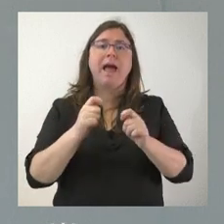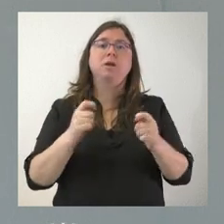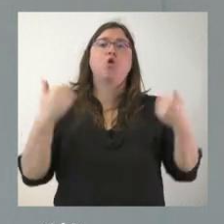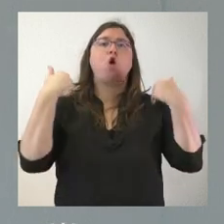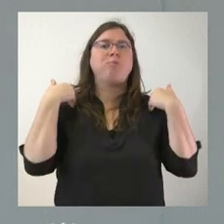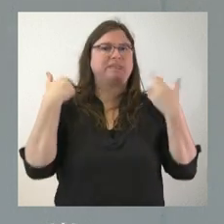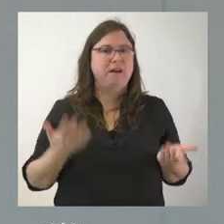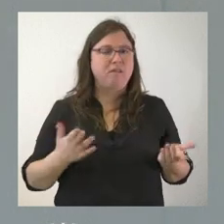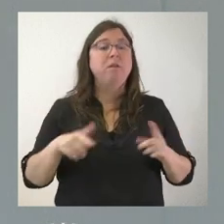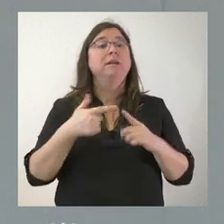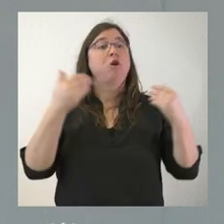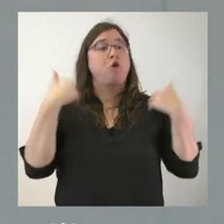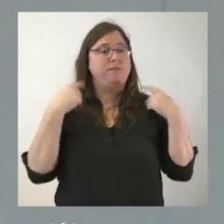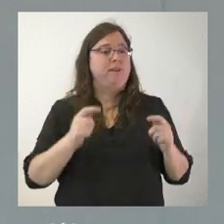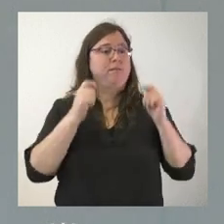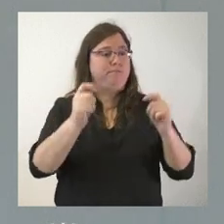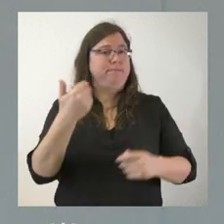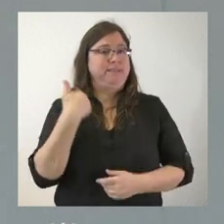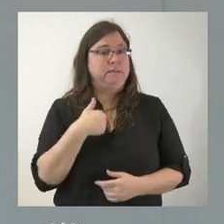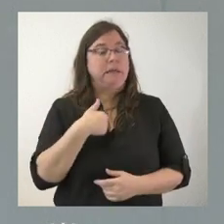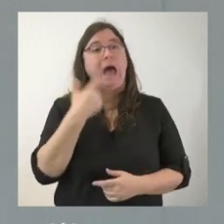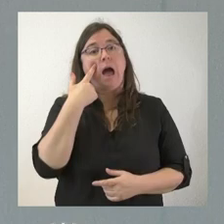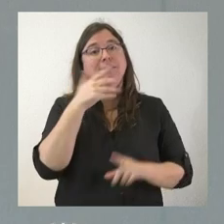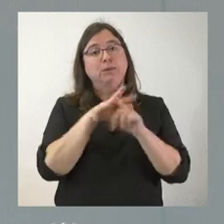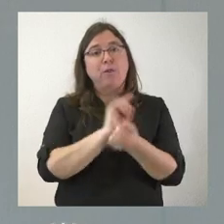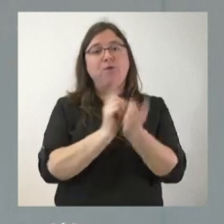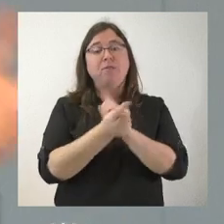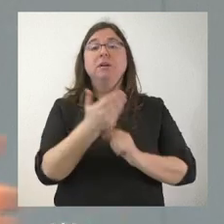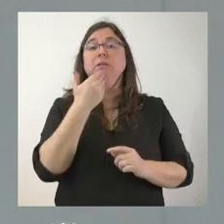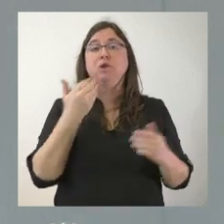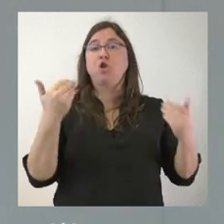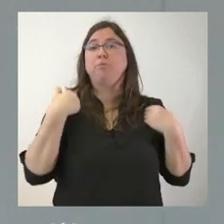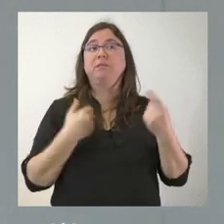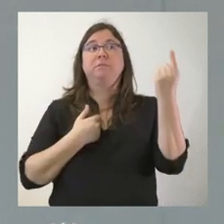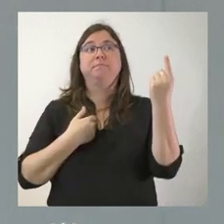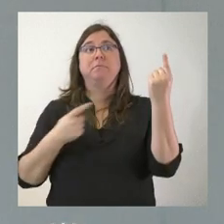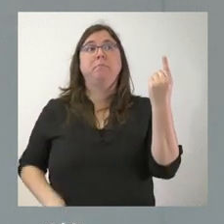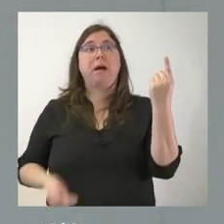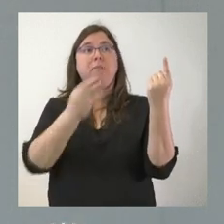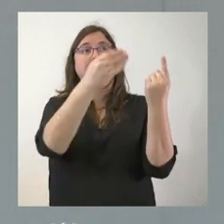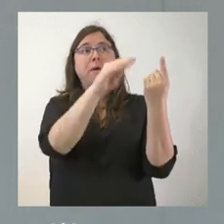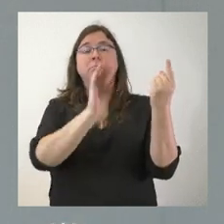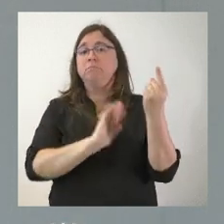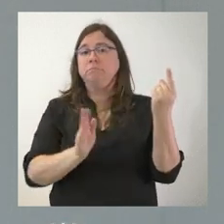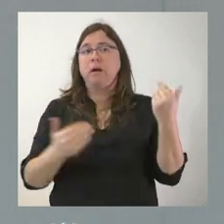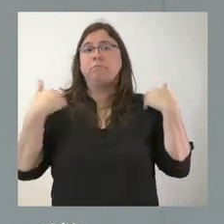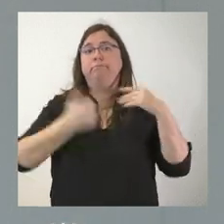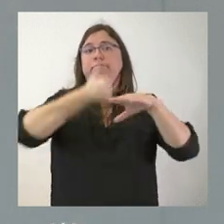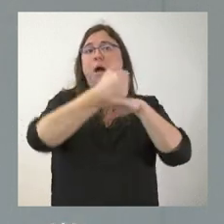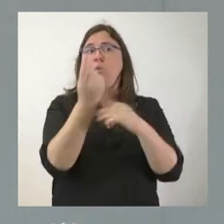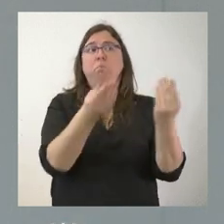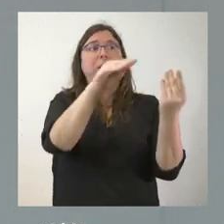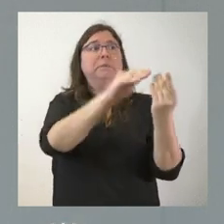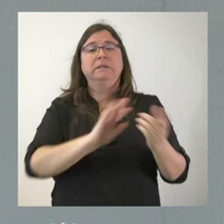Esperamos que una vez nombrado el comisario por las cosas cambien porque si lo único que cambia es tener un comisario en sueldo más y un alto cargo más pues poco cambiaría lo que queremos